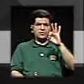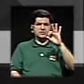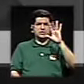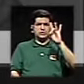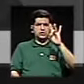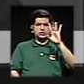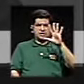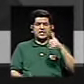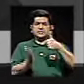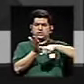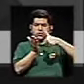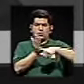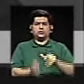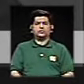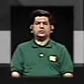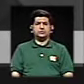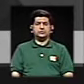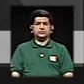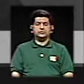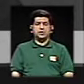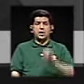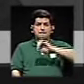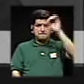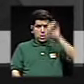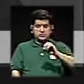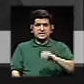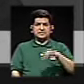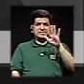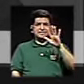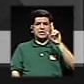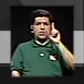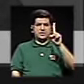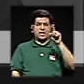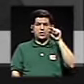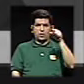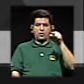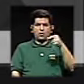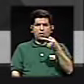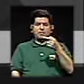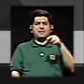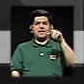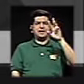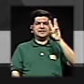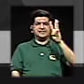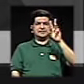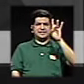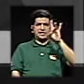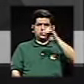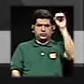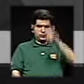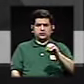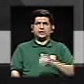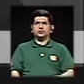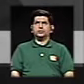66,98 votos para un porcentaje de un 51,68